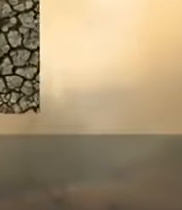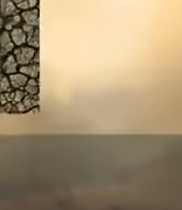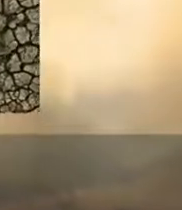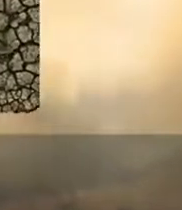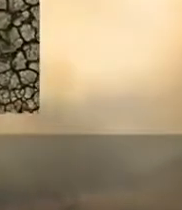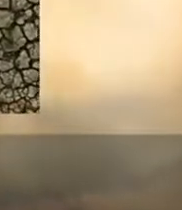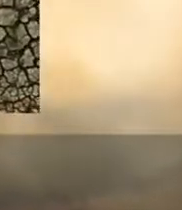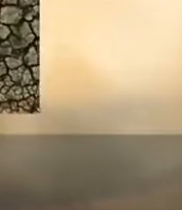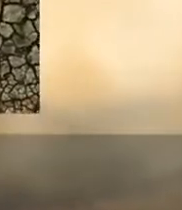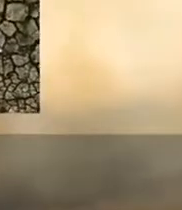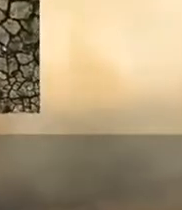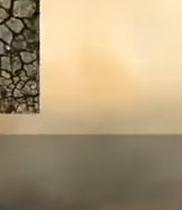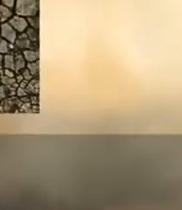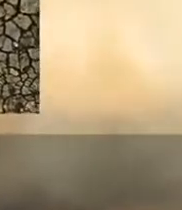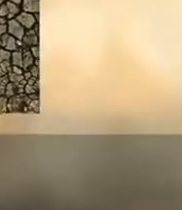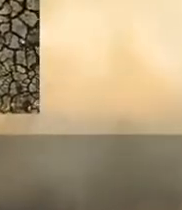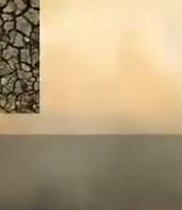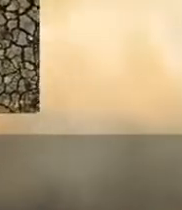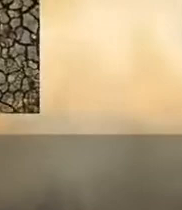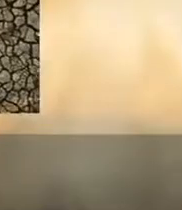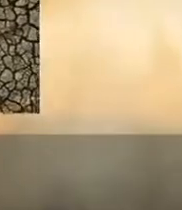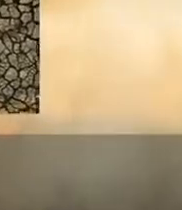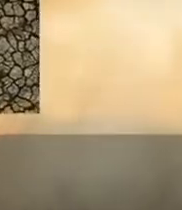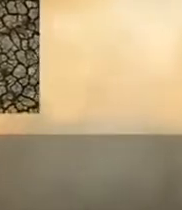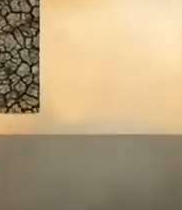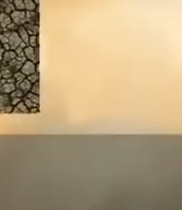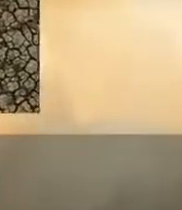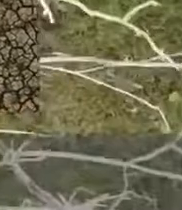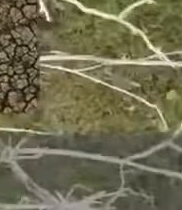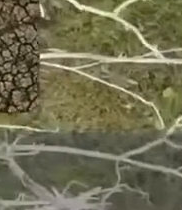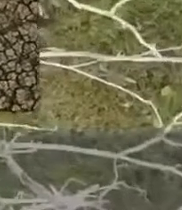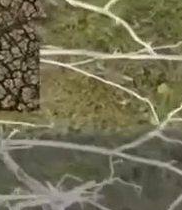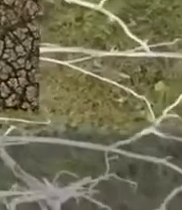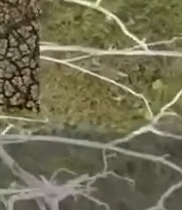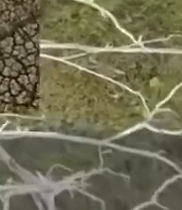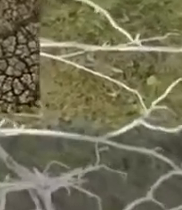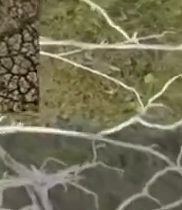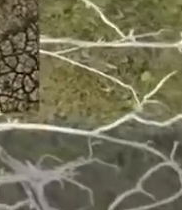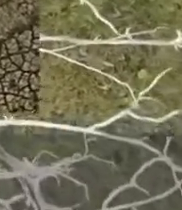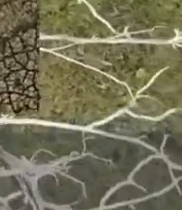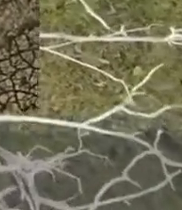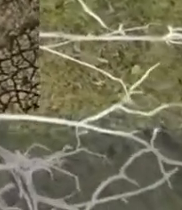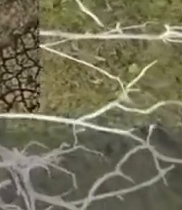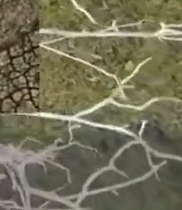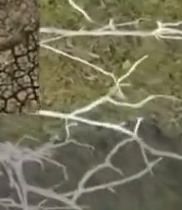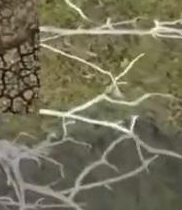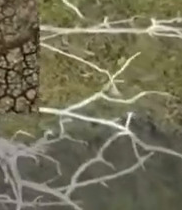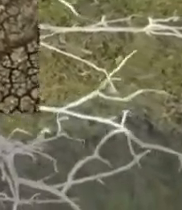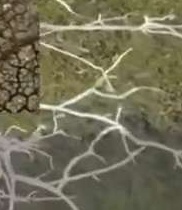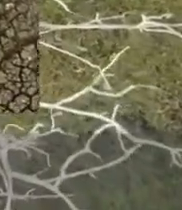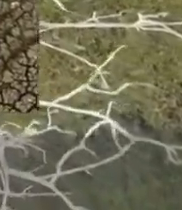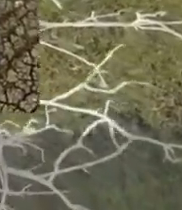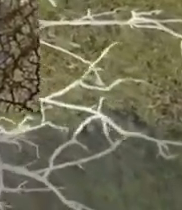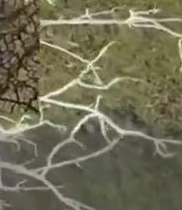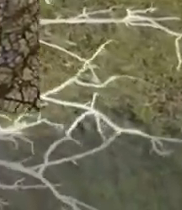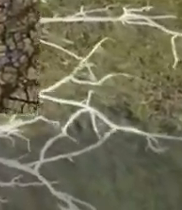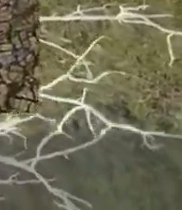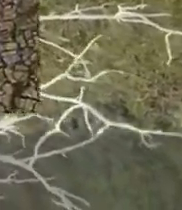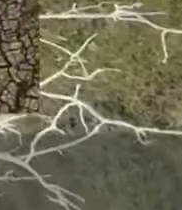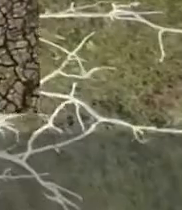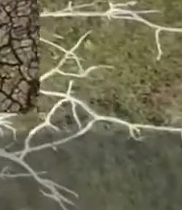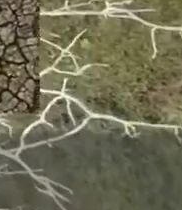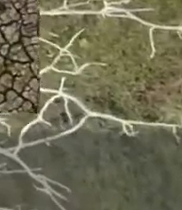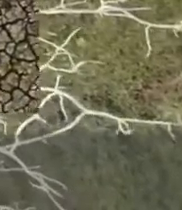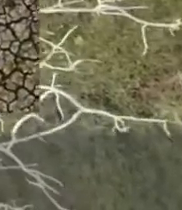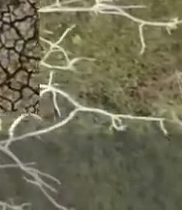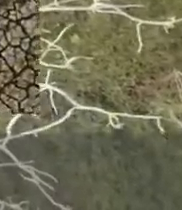dar algunos ejemplos del sistema terrestre, lo que está sucediendo en la Tierra y lo que está sucediendo en el mar. Estas son todas